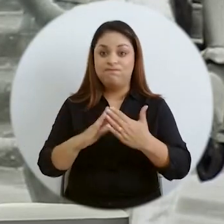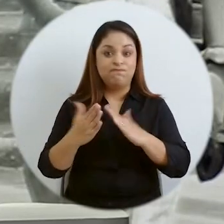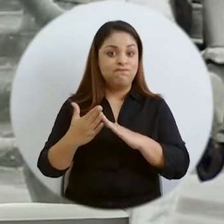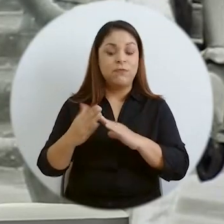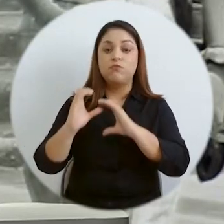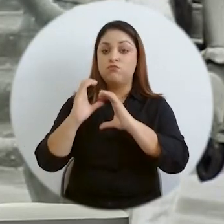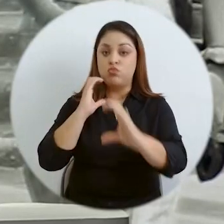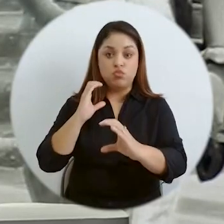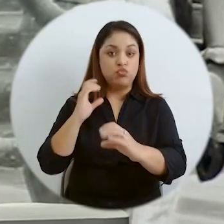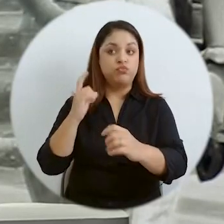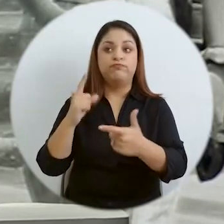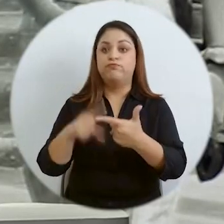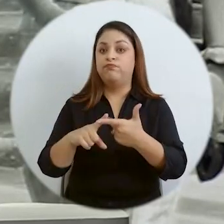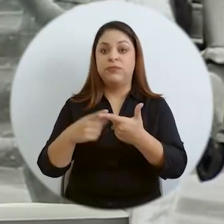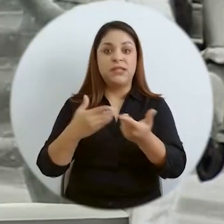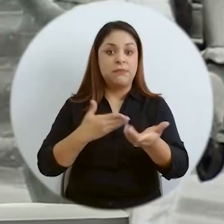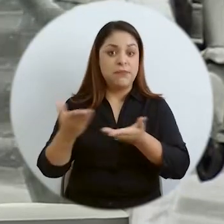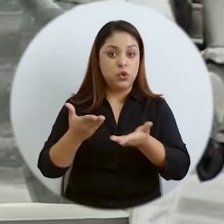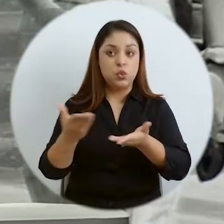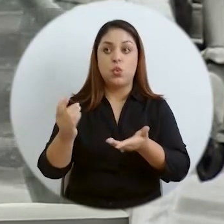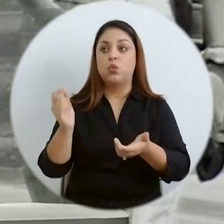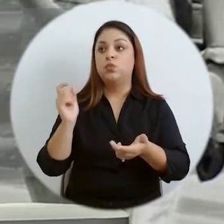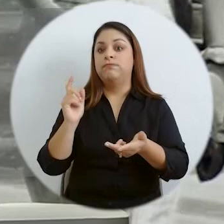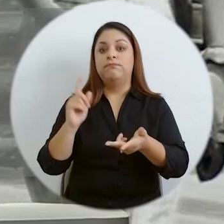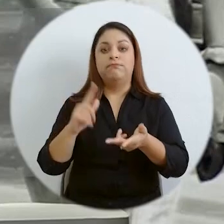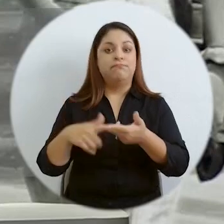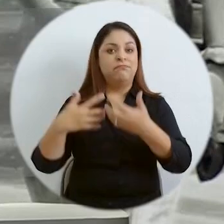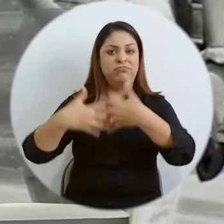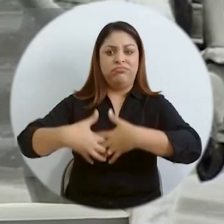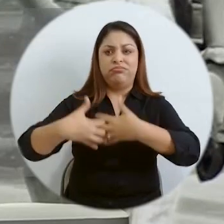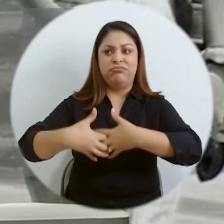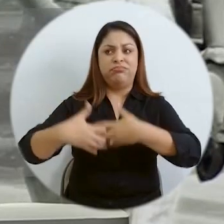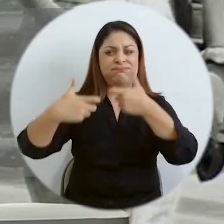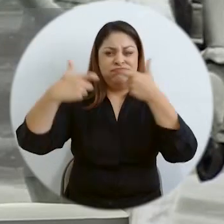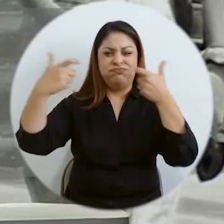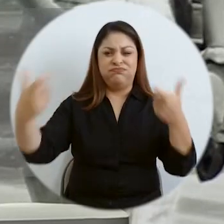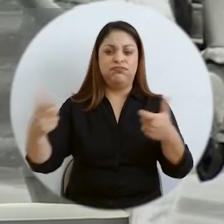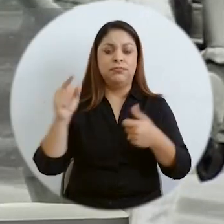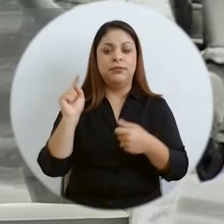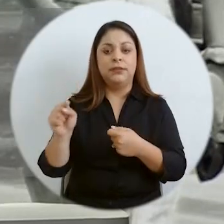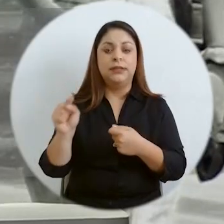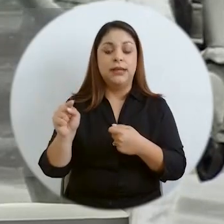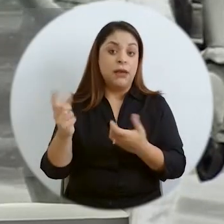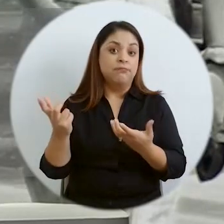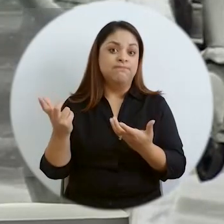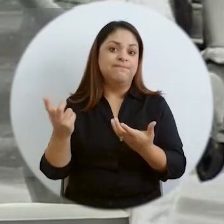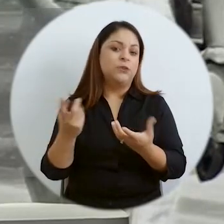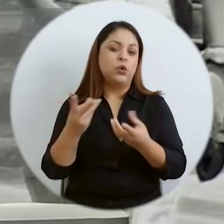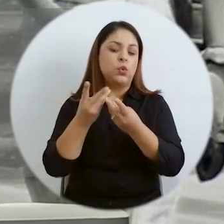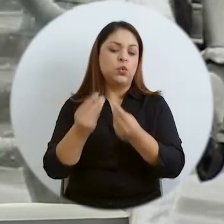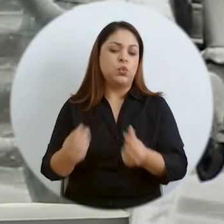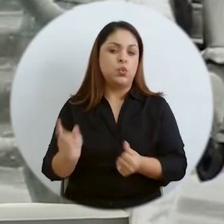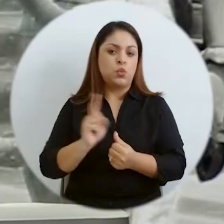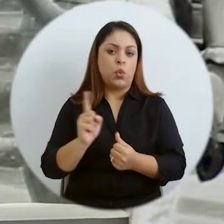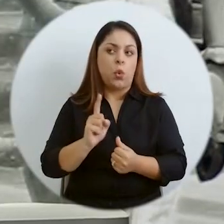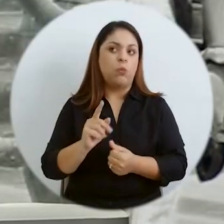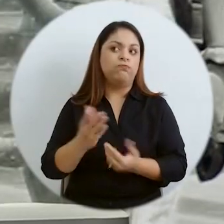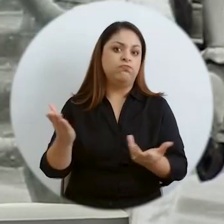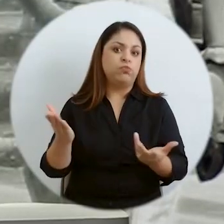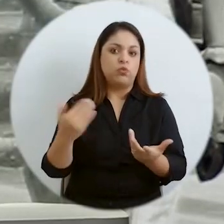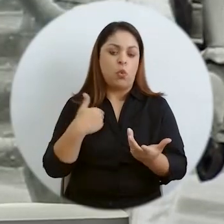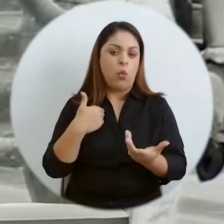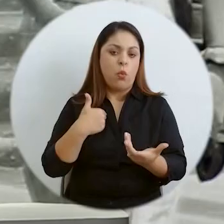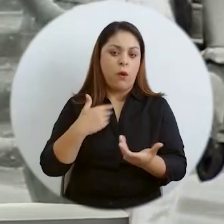el transporte público, no resolvieron vías o zonas industriales muy bien clasificadas, o tal vez sí las tenían, pero no se lograron